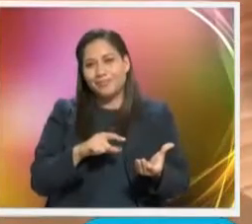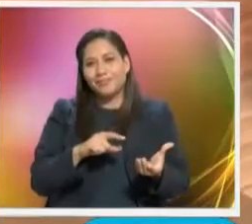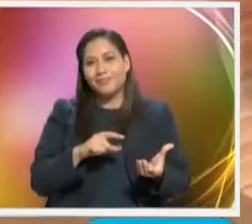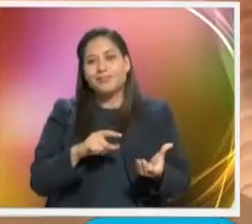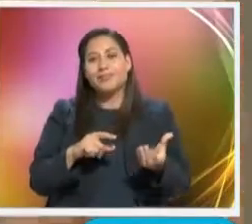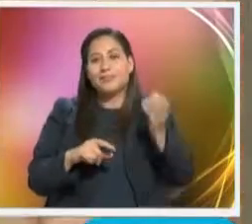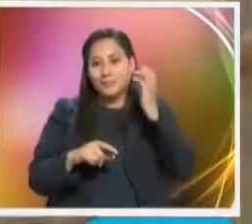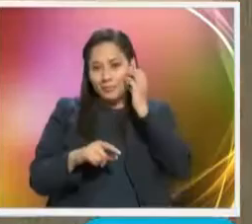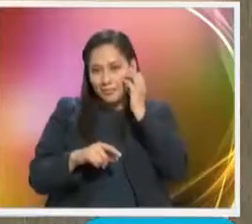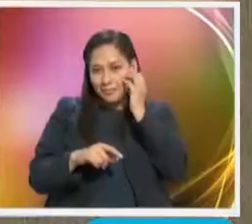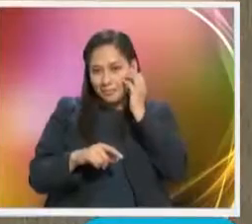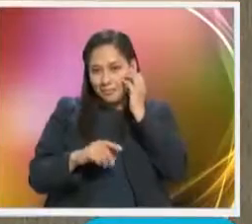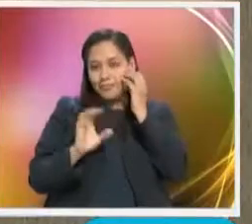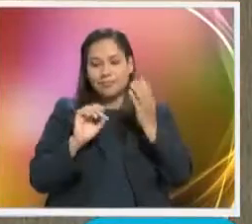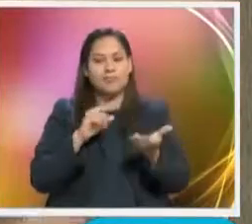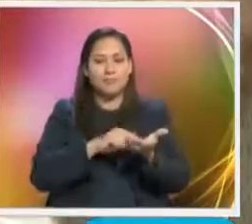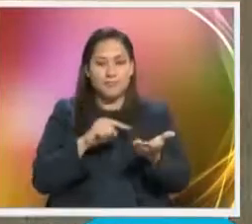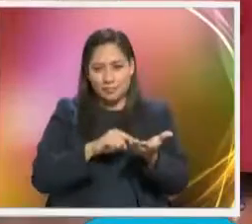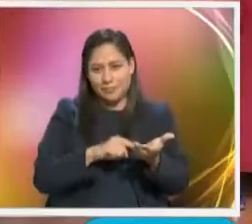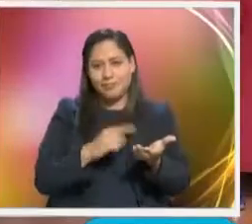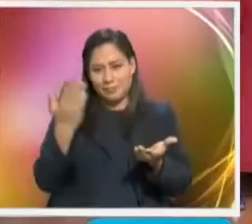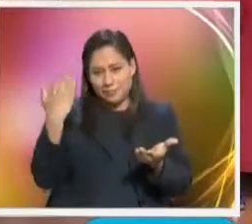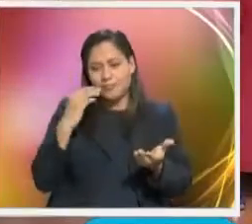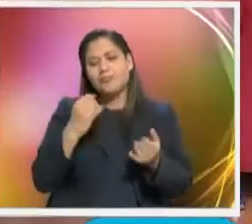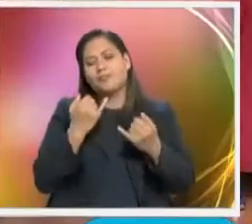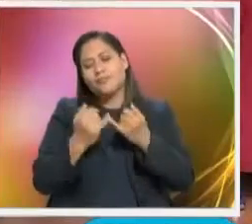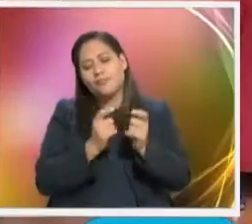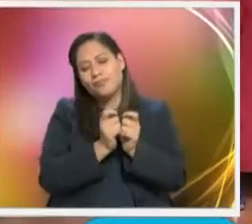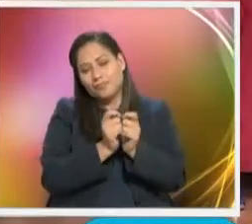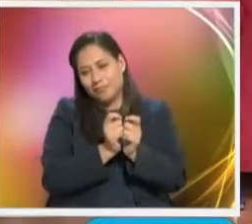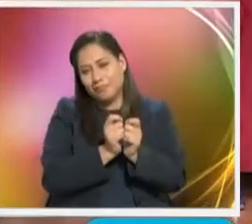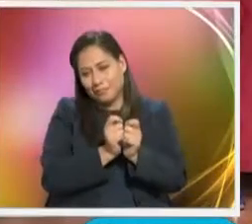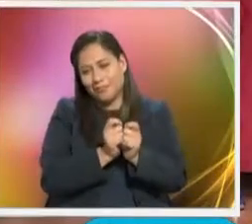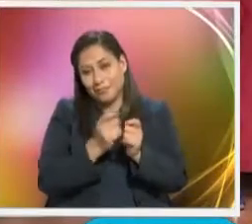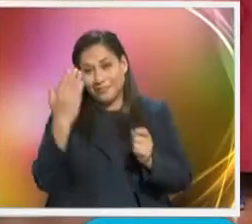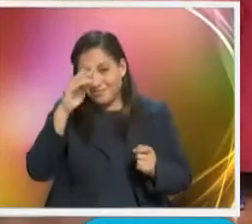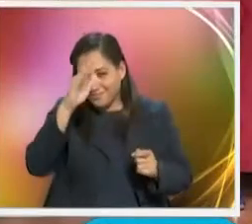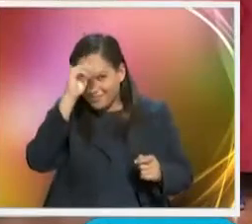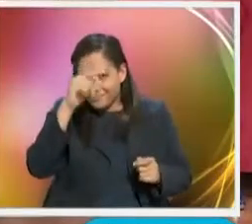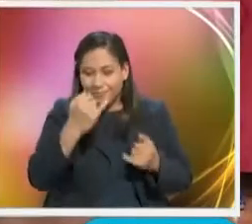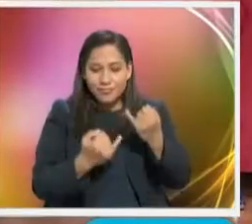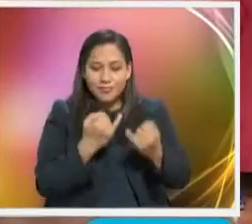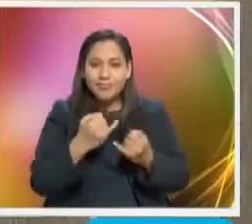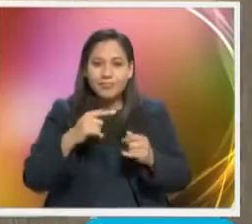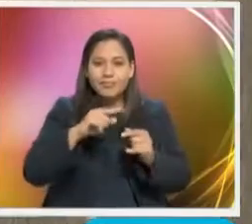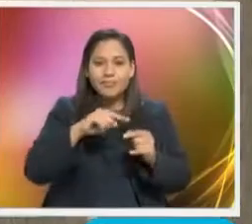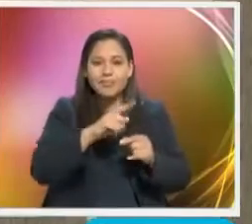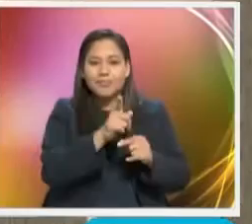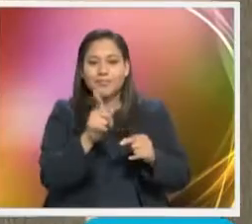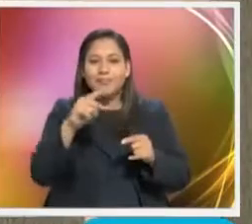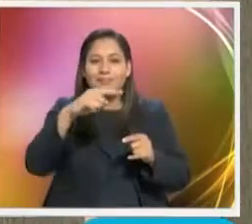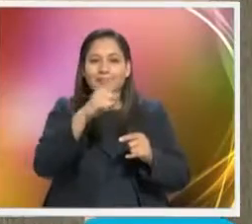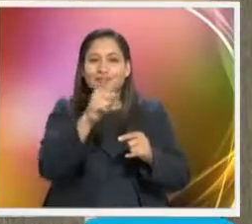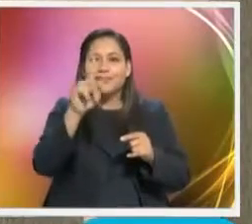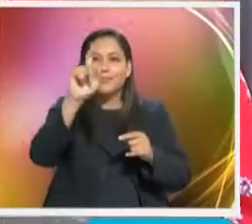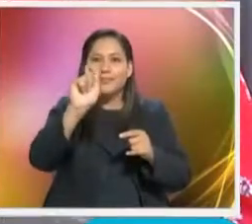solo con llamadas o mensajes, como bien decías, o el juego que estabas refiriendo. Me encanta. ¿Se acuerdan de ese juego, Viborita? Sí. Que iba